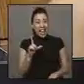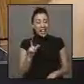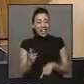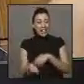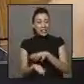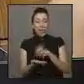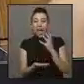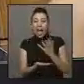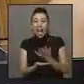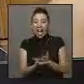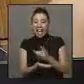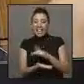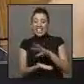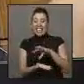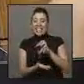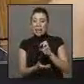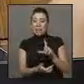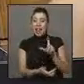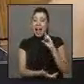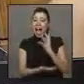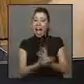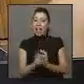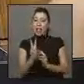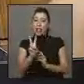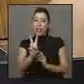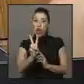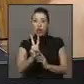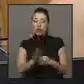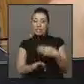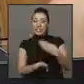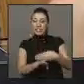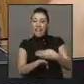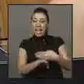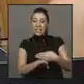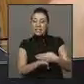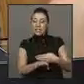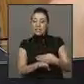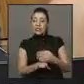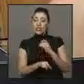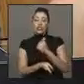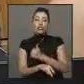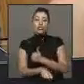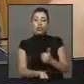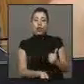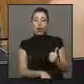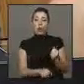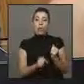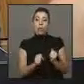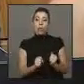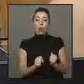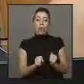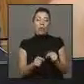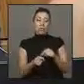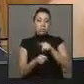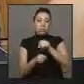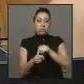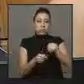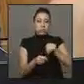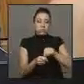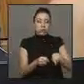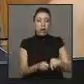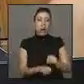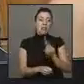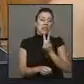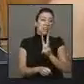la ciudad de Corral, capital de la comuna de Corral, existen dos taxis que solamente pueden desplazarse en las tres o cuatro calles